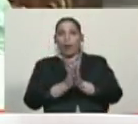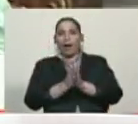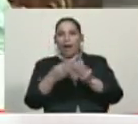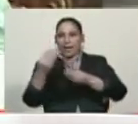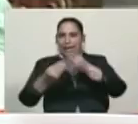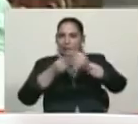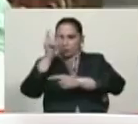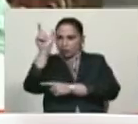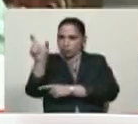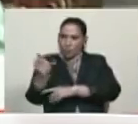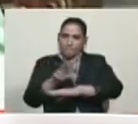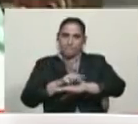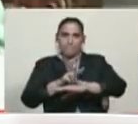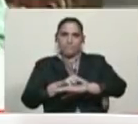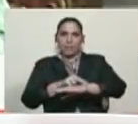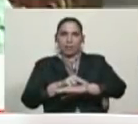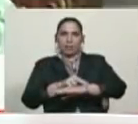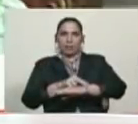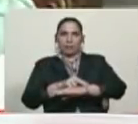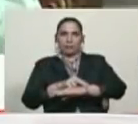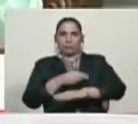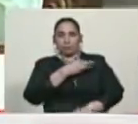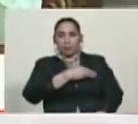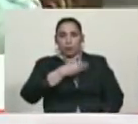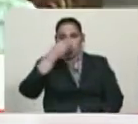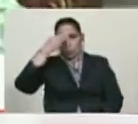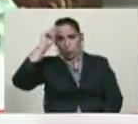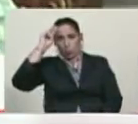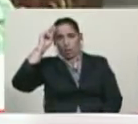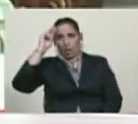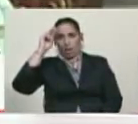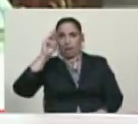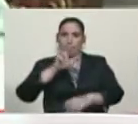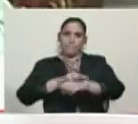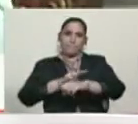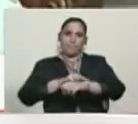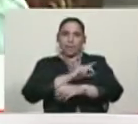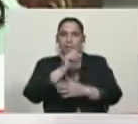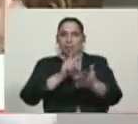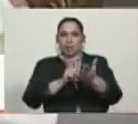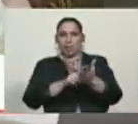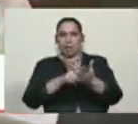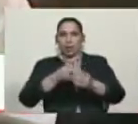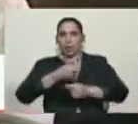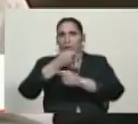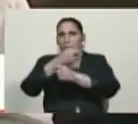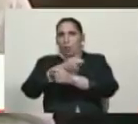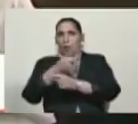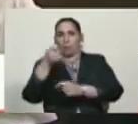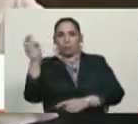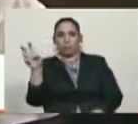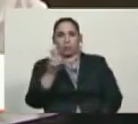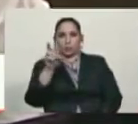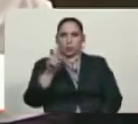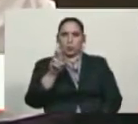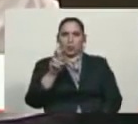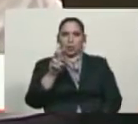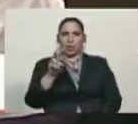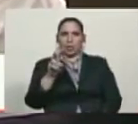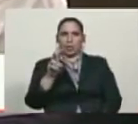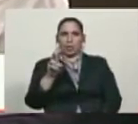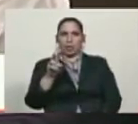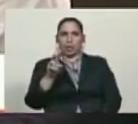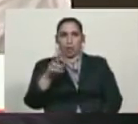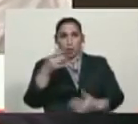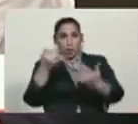de la misión cubana los médicos integrales que hemos graduado de venezuela son miles y están en todo el país